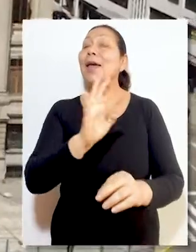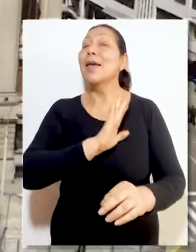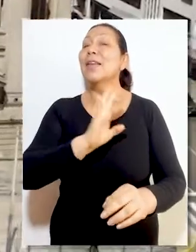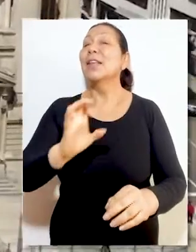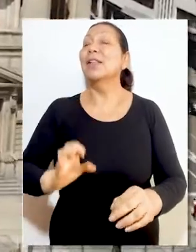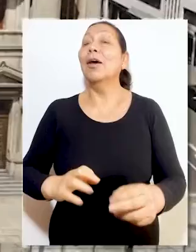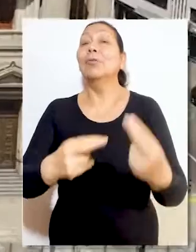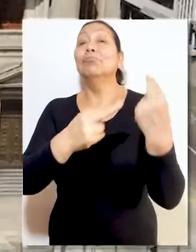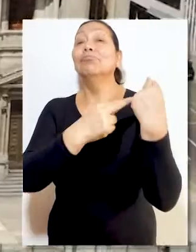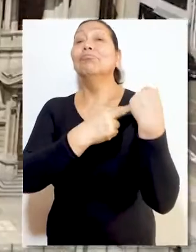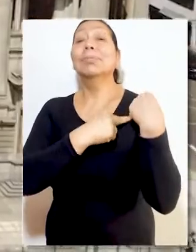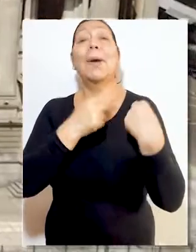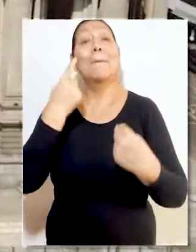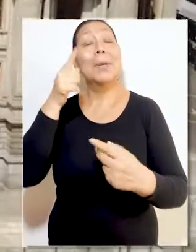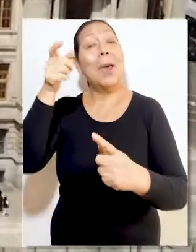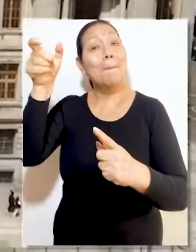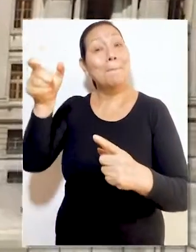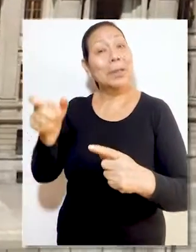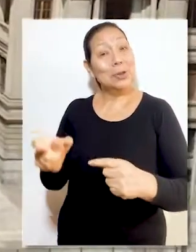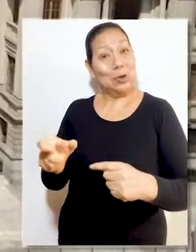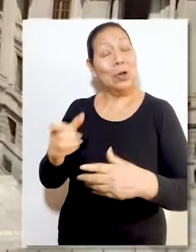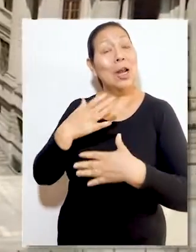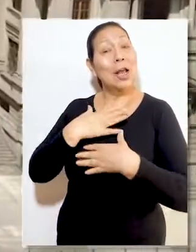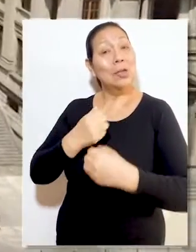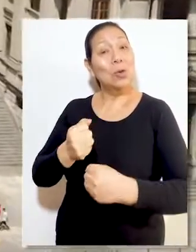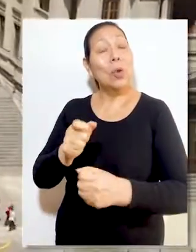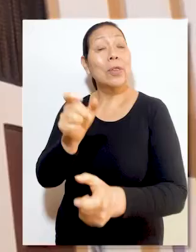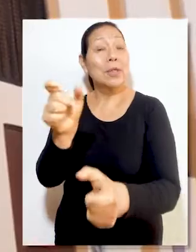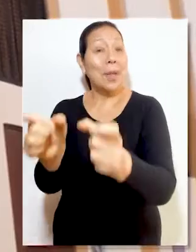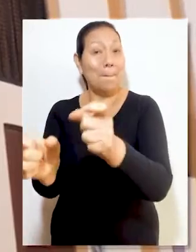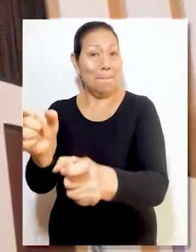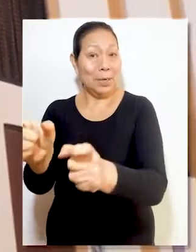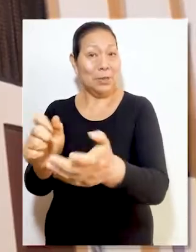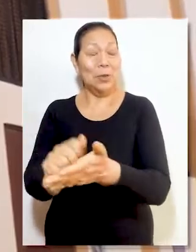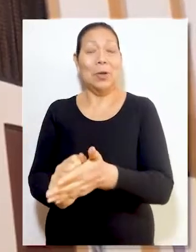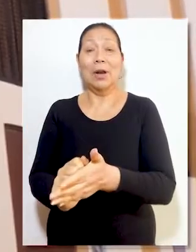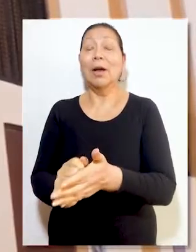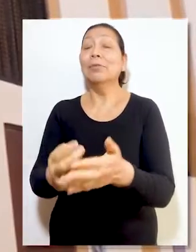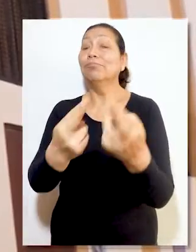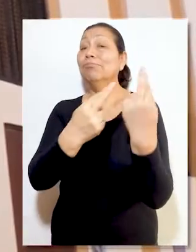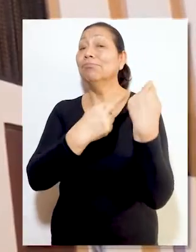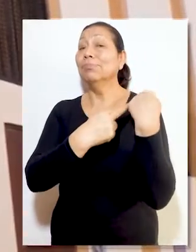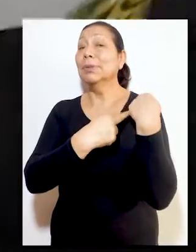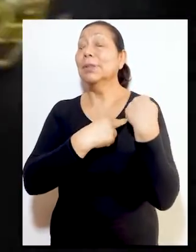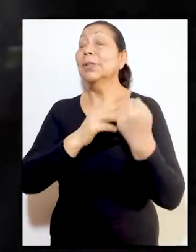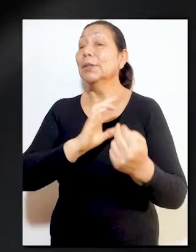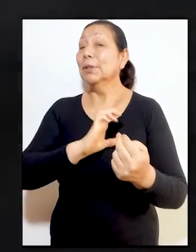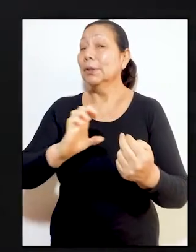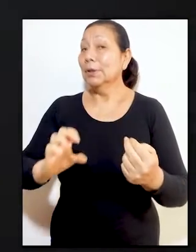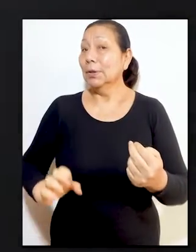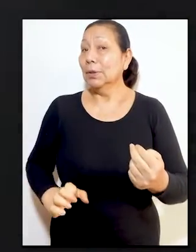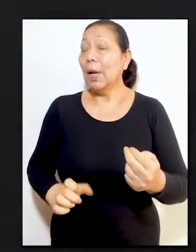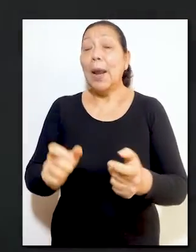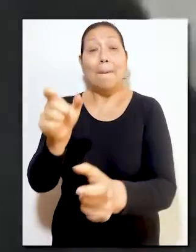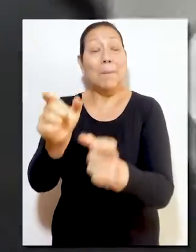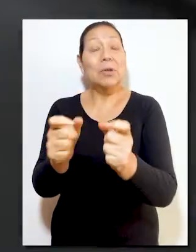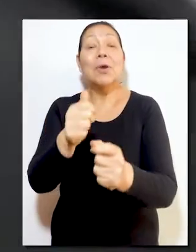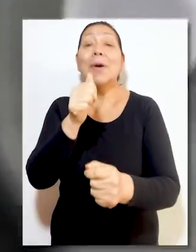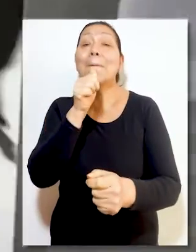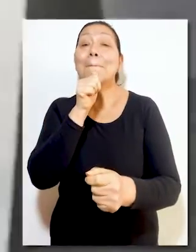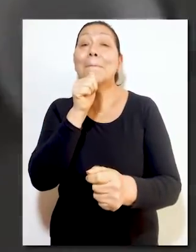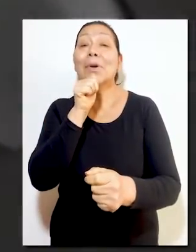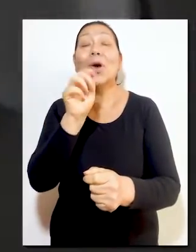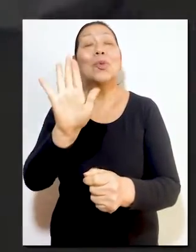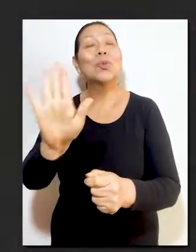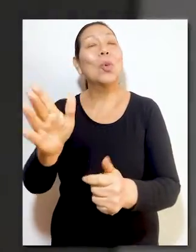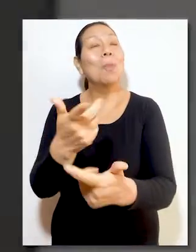Por tanto, será el Estado quien asuma la responsabilidad por la salud de estas personas. Esta obligación estatal respecto